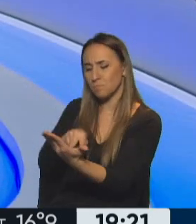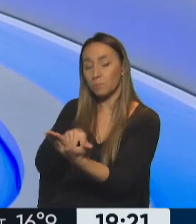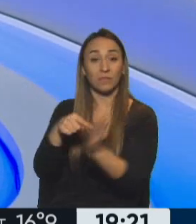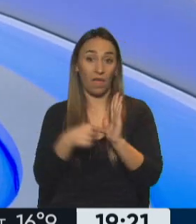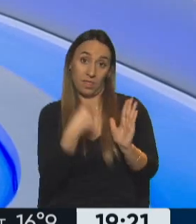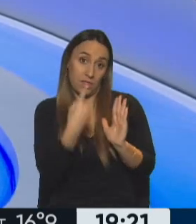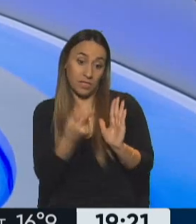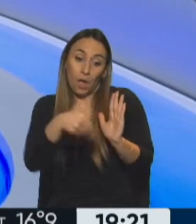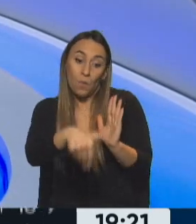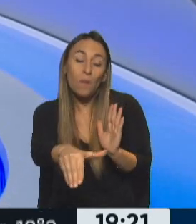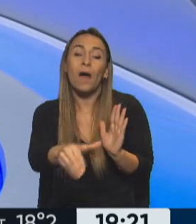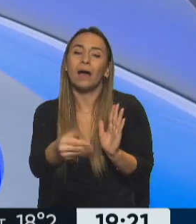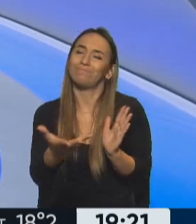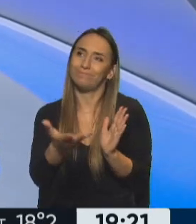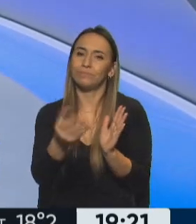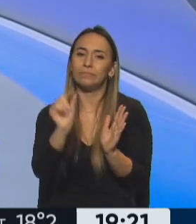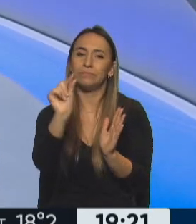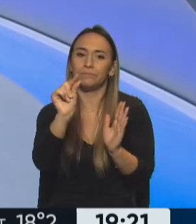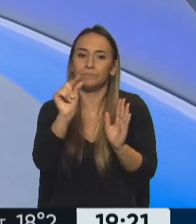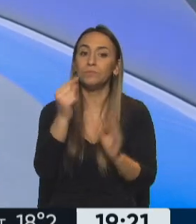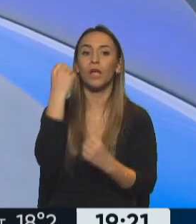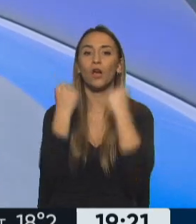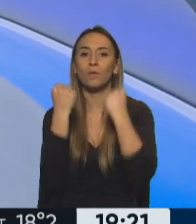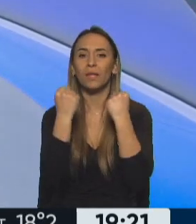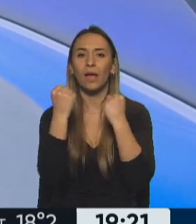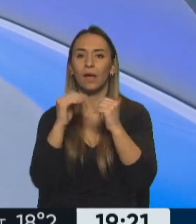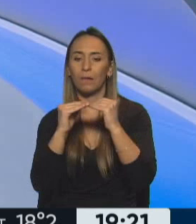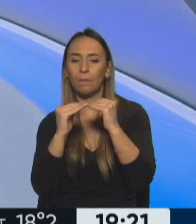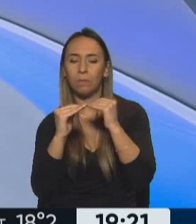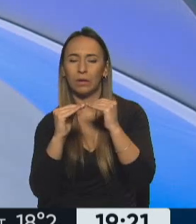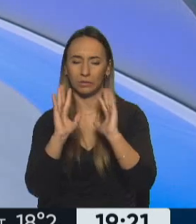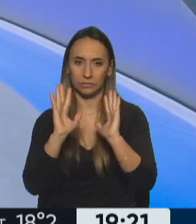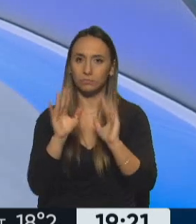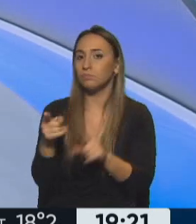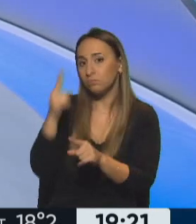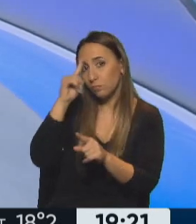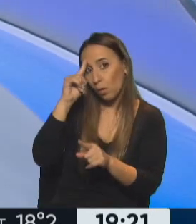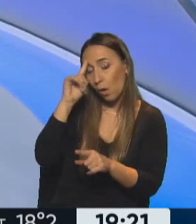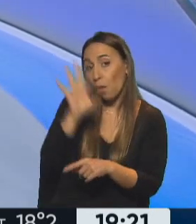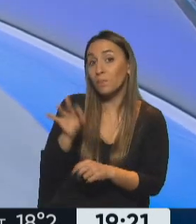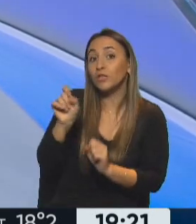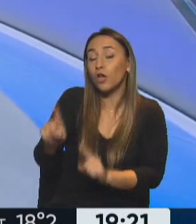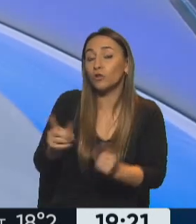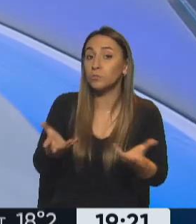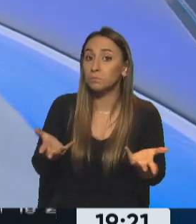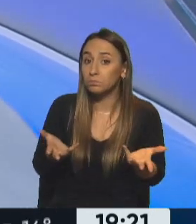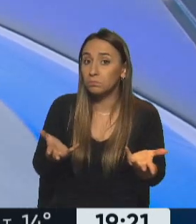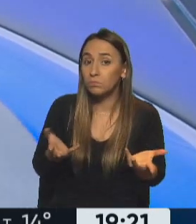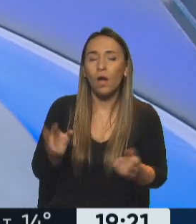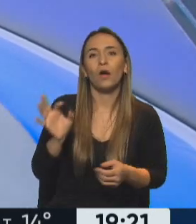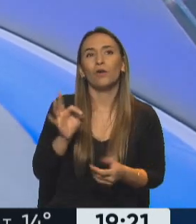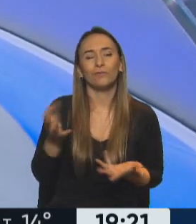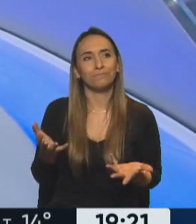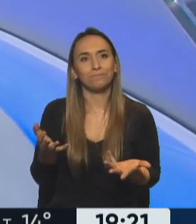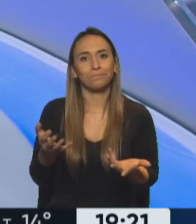resultado un chiquito, pero un enfriamiento de la economía, ¿no? ¿Cómo lo ves vos? ¿Está bien? ¿Cómo poder superar,